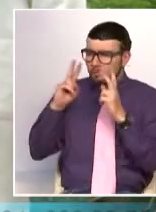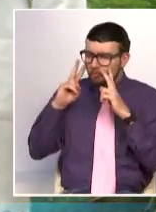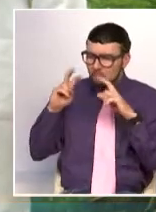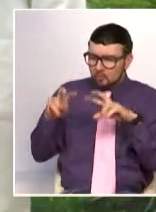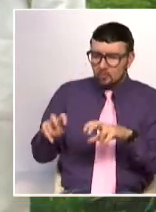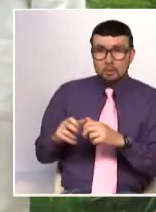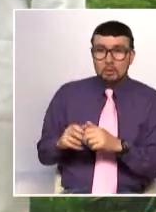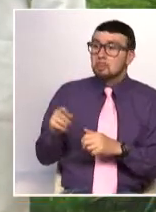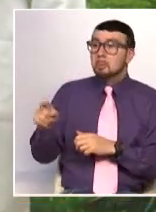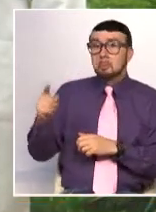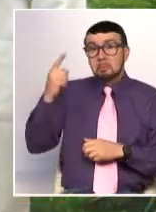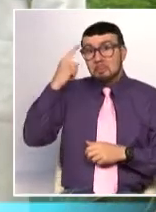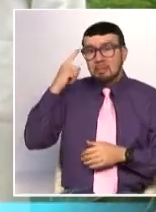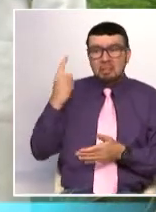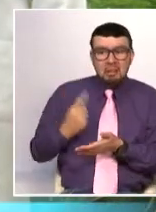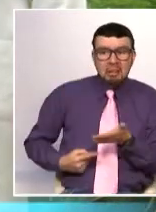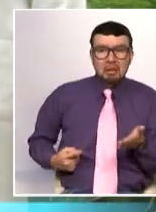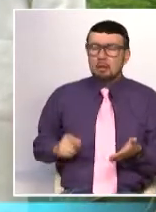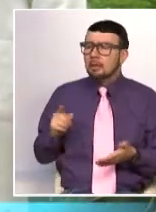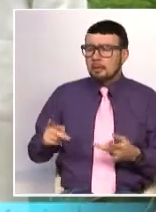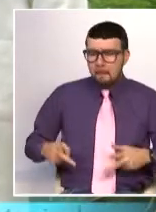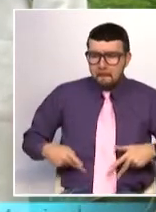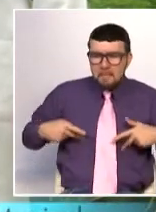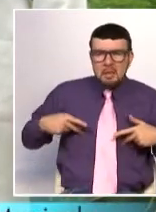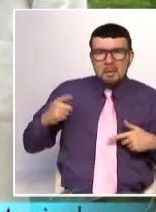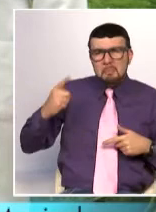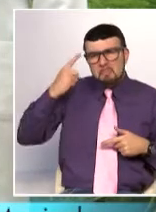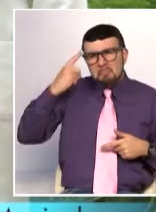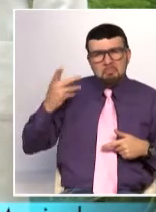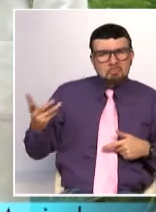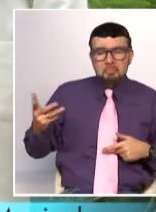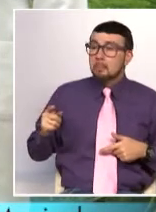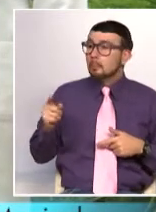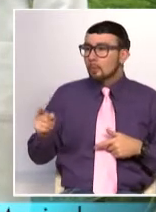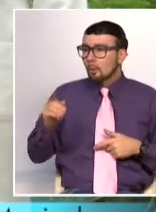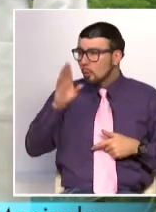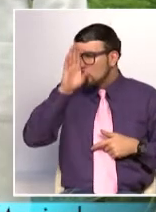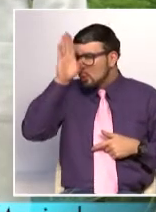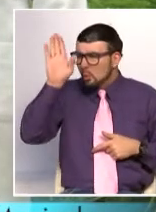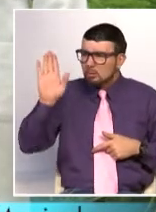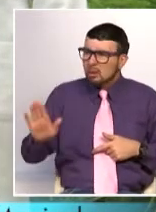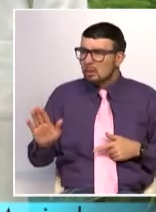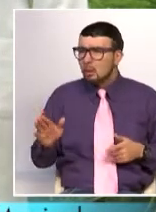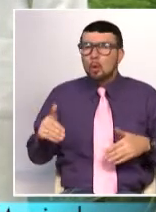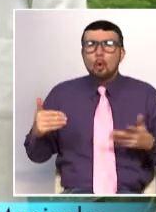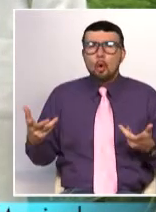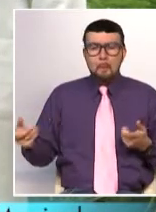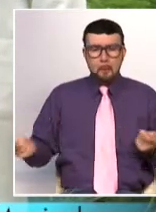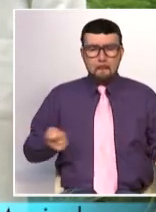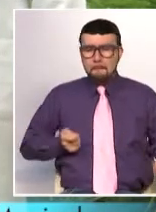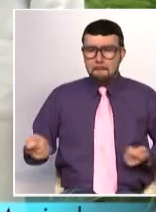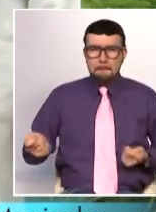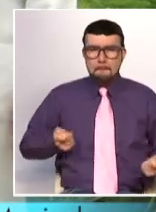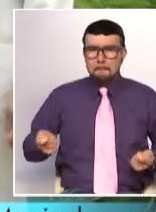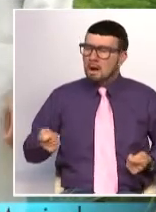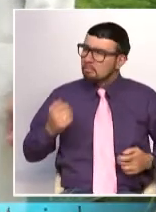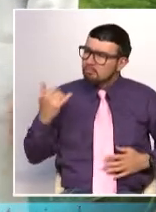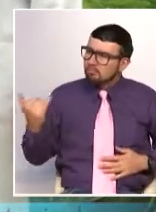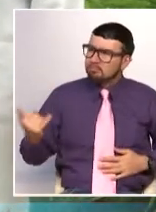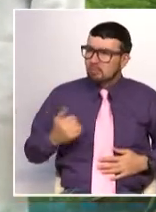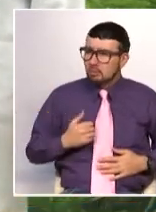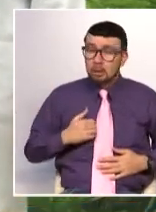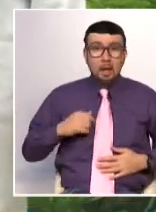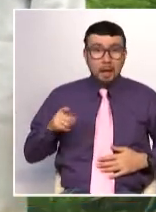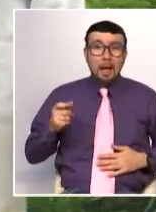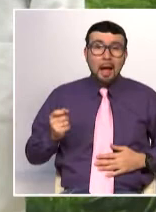piensa de la vida son sus hábitos es cómo maneja el estrés también algo que analizamos